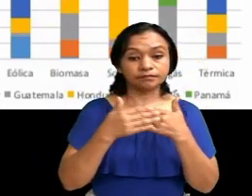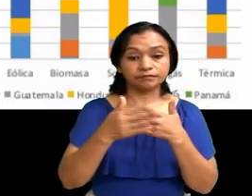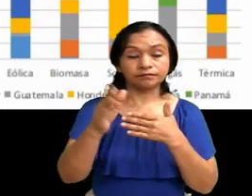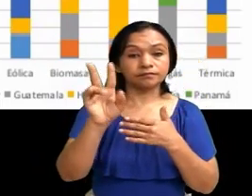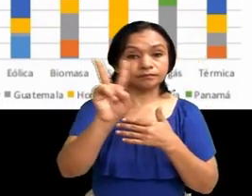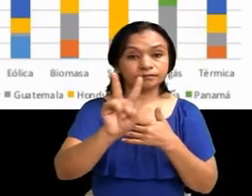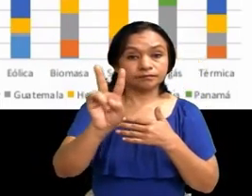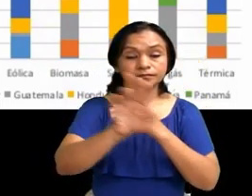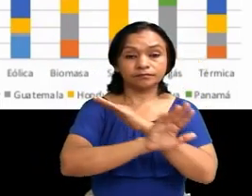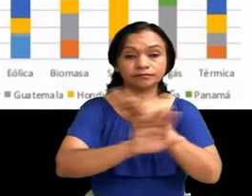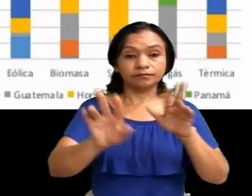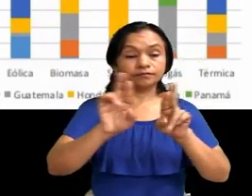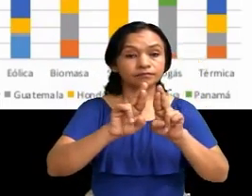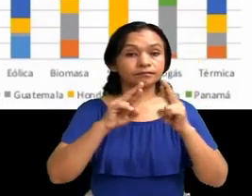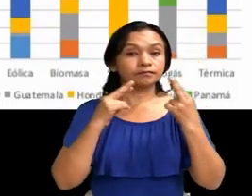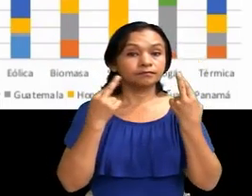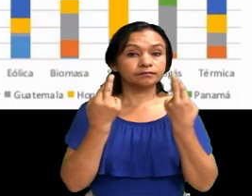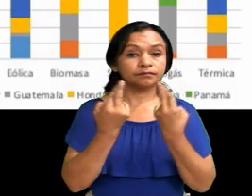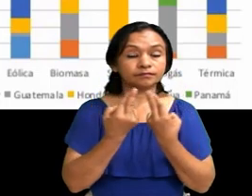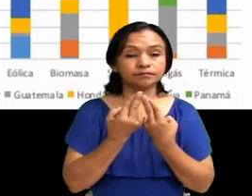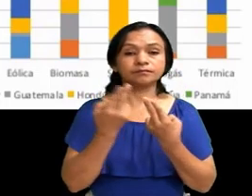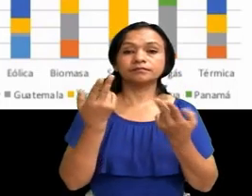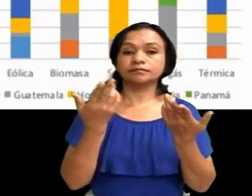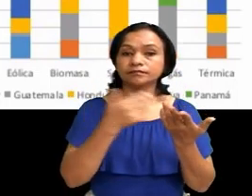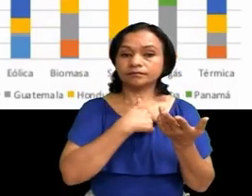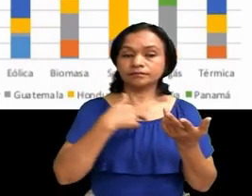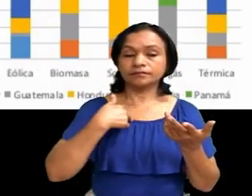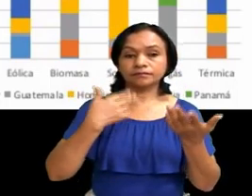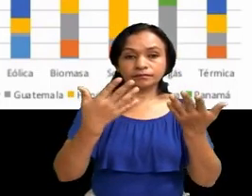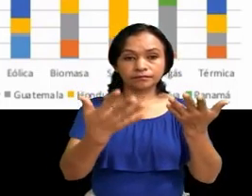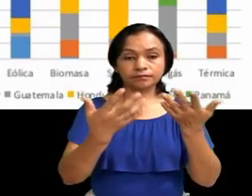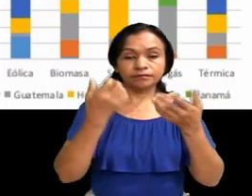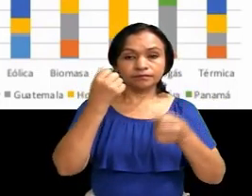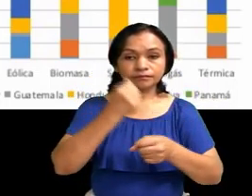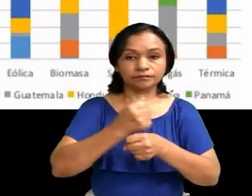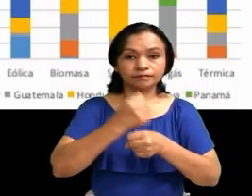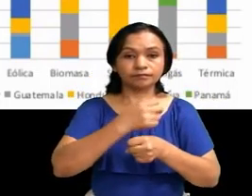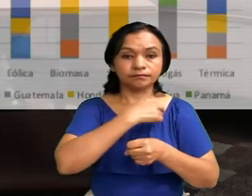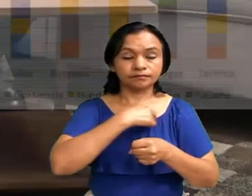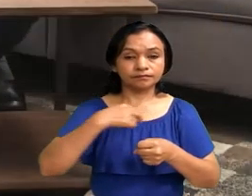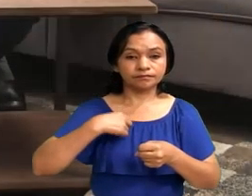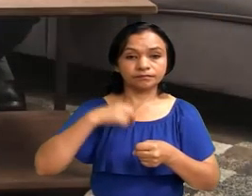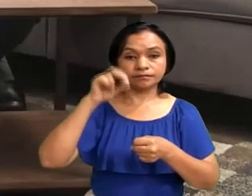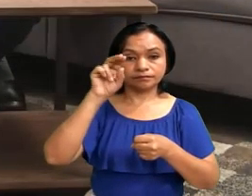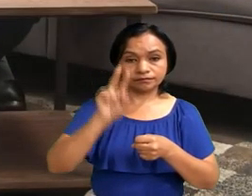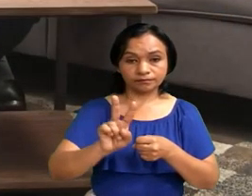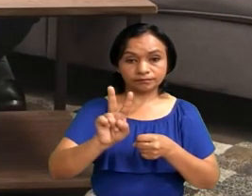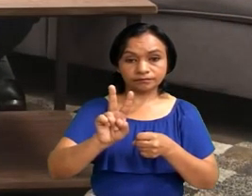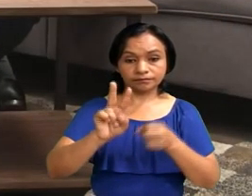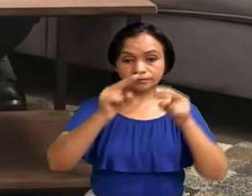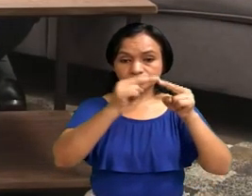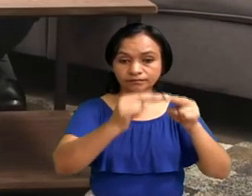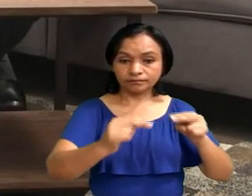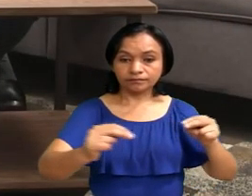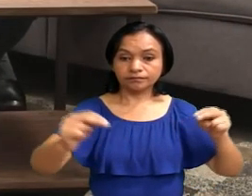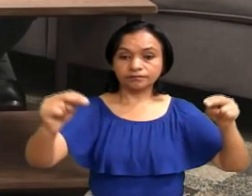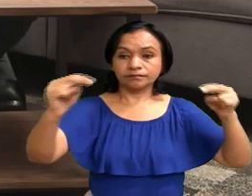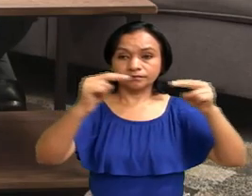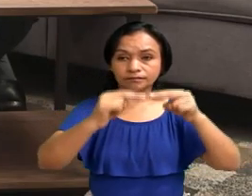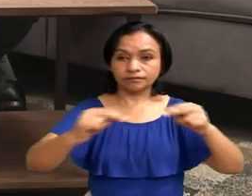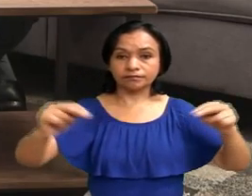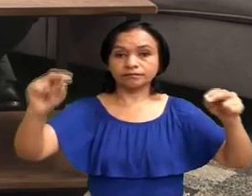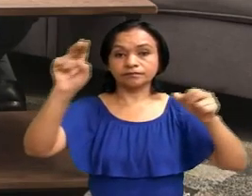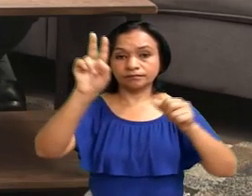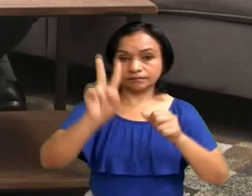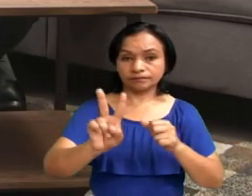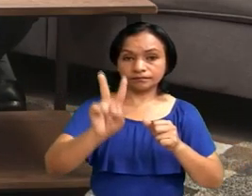viernes, vamos ya también, estamos tratando ya crear un segundo circuito, como que si vamos a construir otra